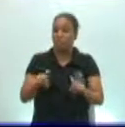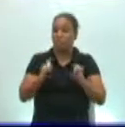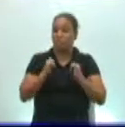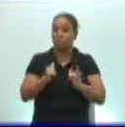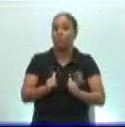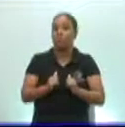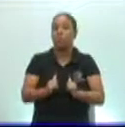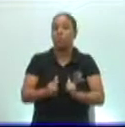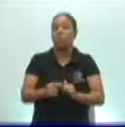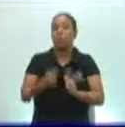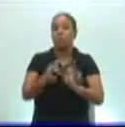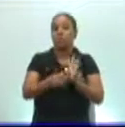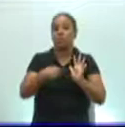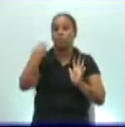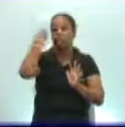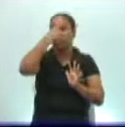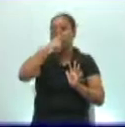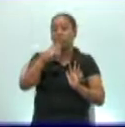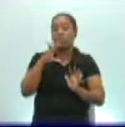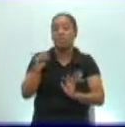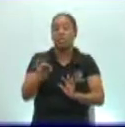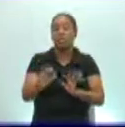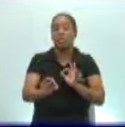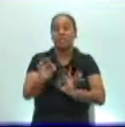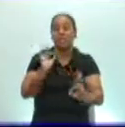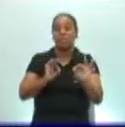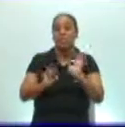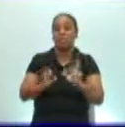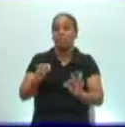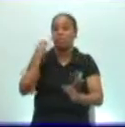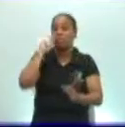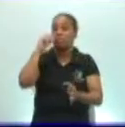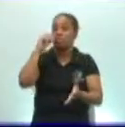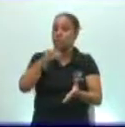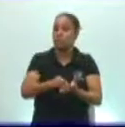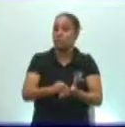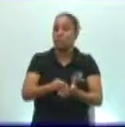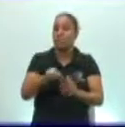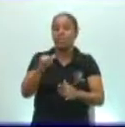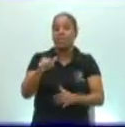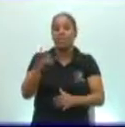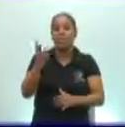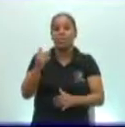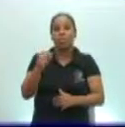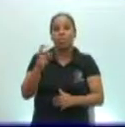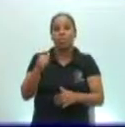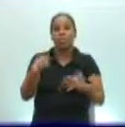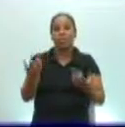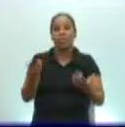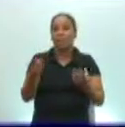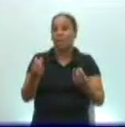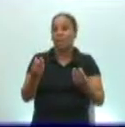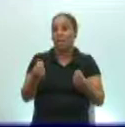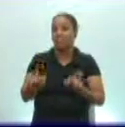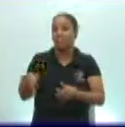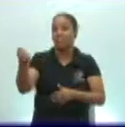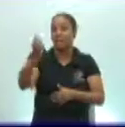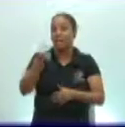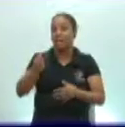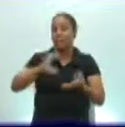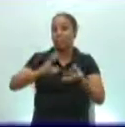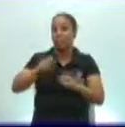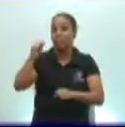qué elementos químicos están presentes en la fórmula, y la cuantitativa, que es la cantidad de átomos